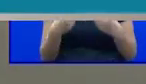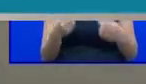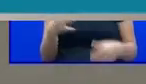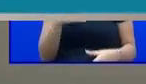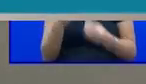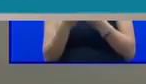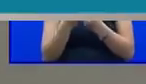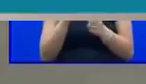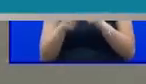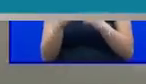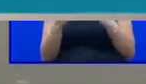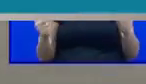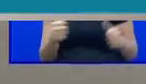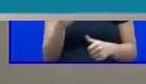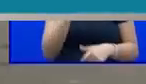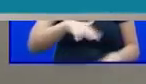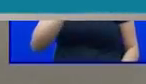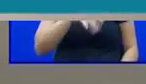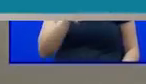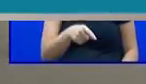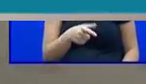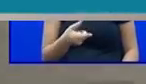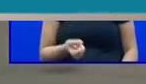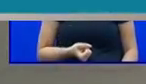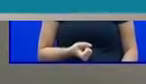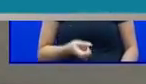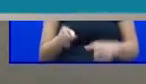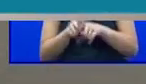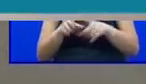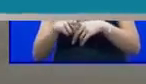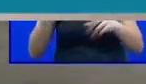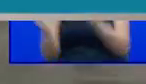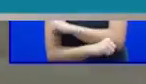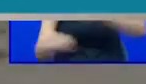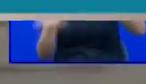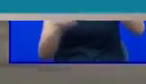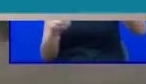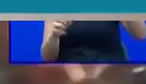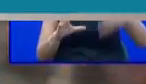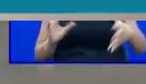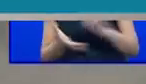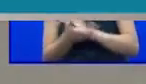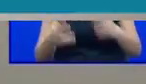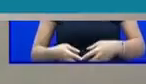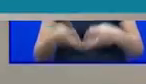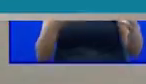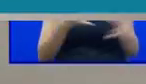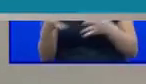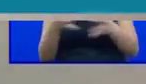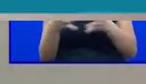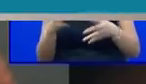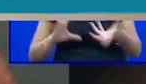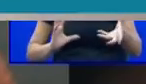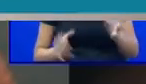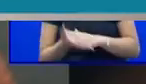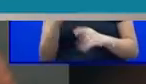28 víctimas cuyos cuerpos fueron examinados en estas últimas horas. Varios niños han encarnado el rostro de esta tragedia, incluyendo de una gemela